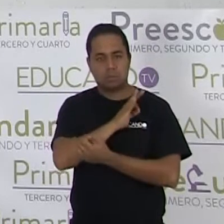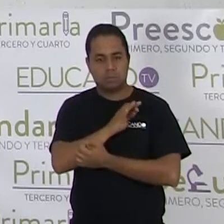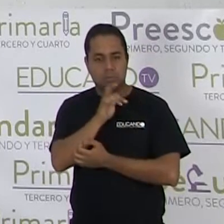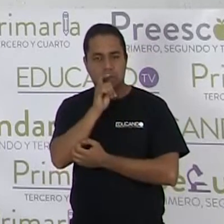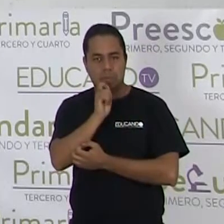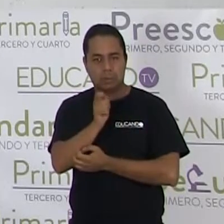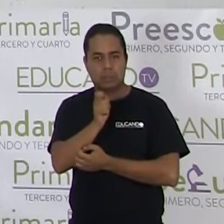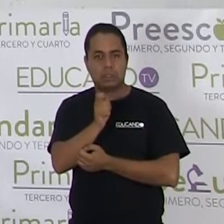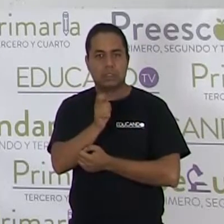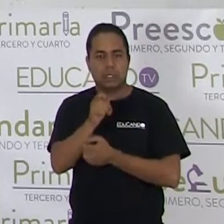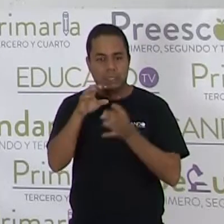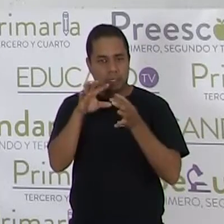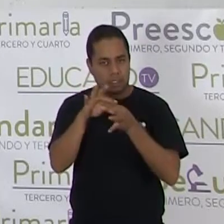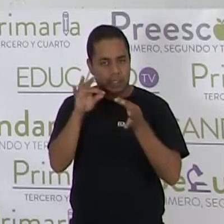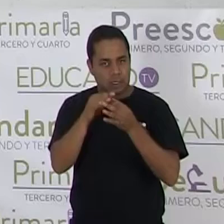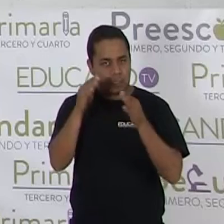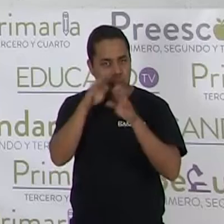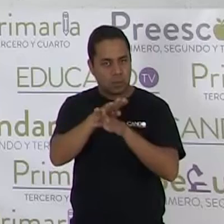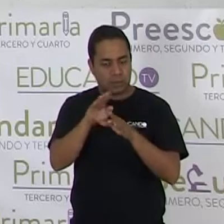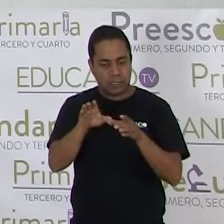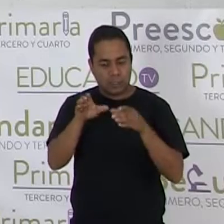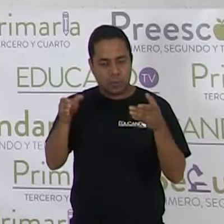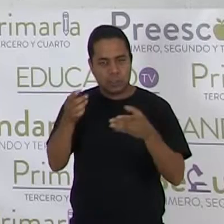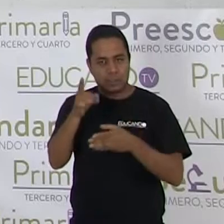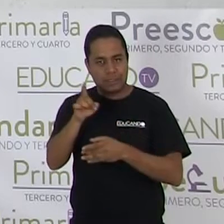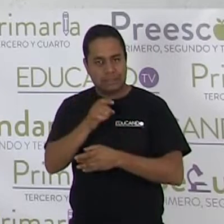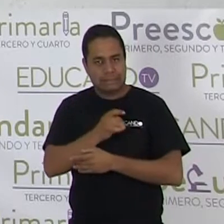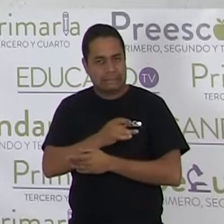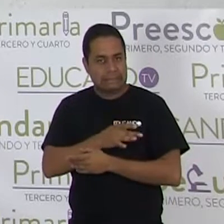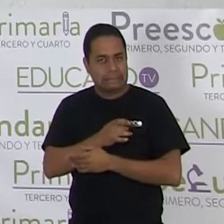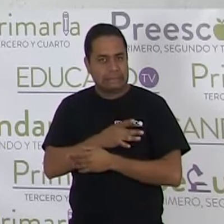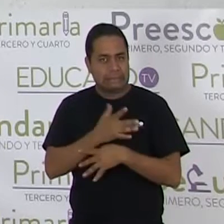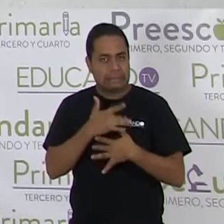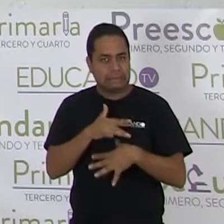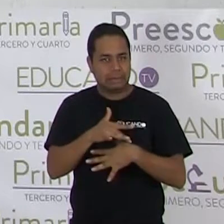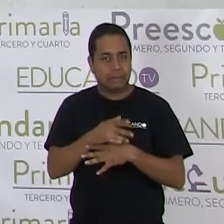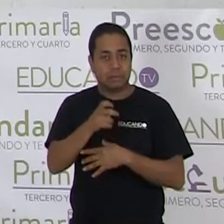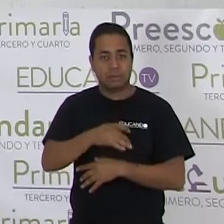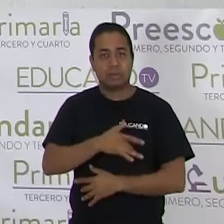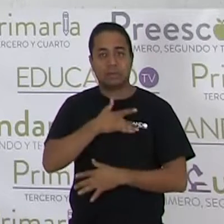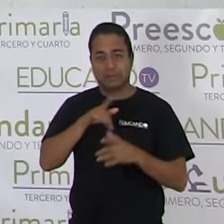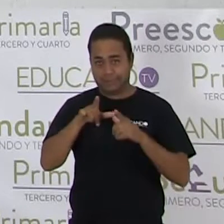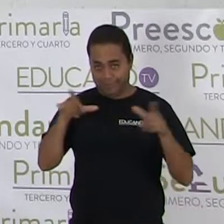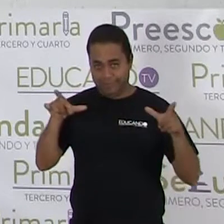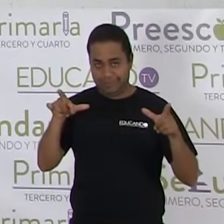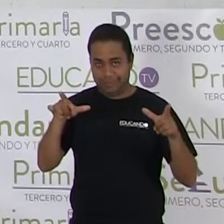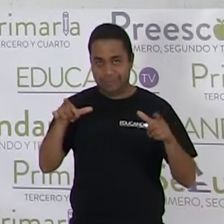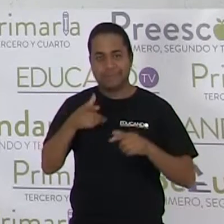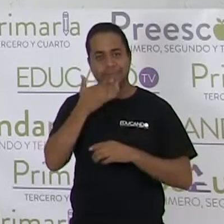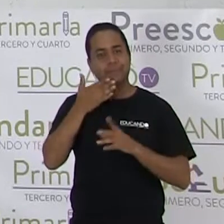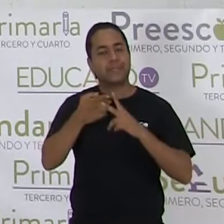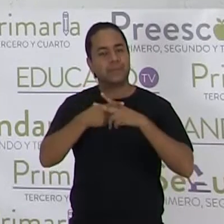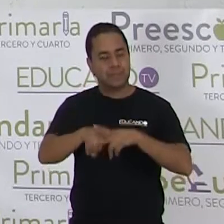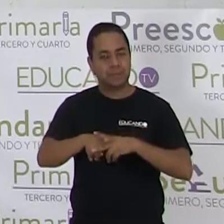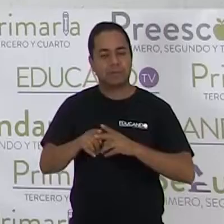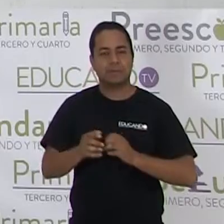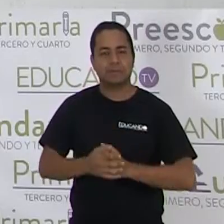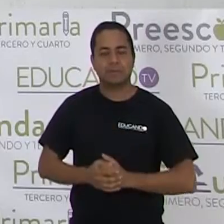podamos hablar sobre los cuentos de terror. ¿Estás listo?